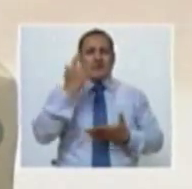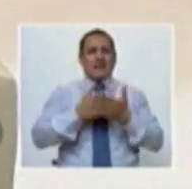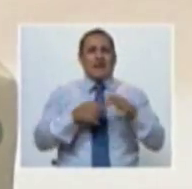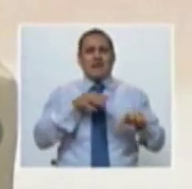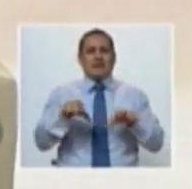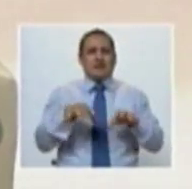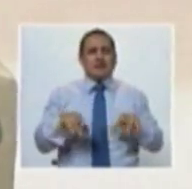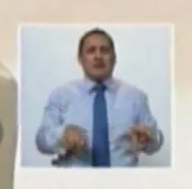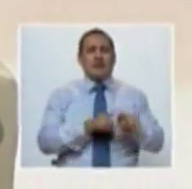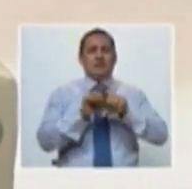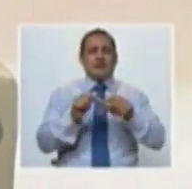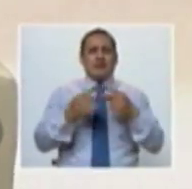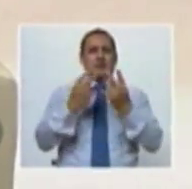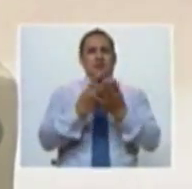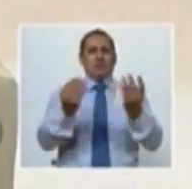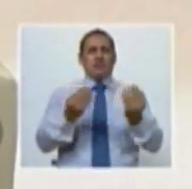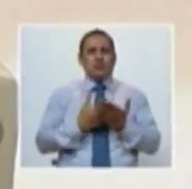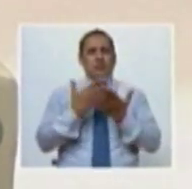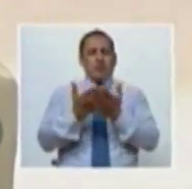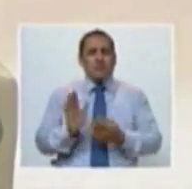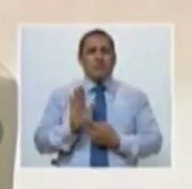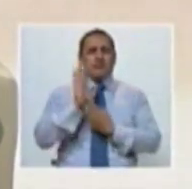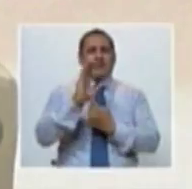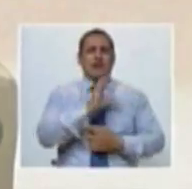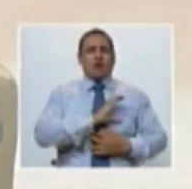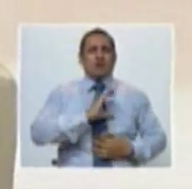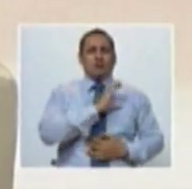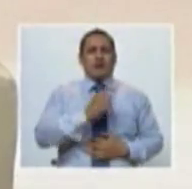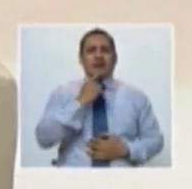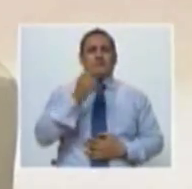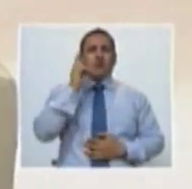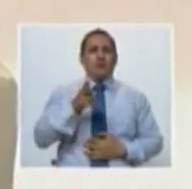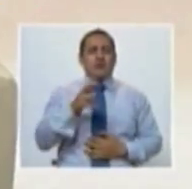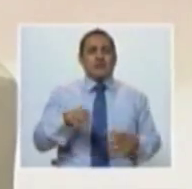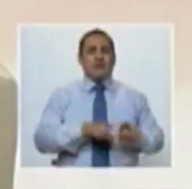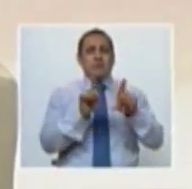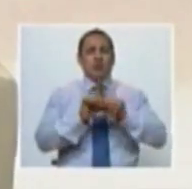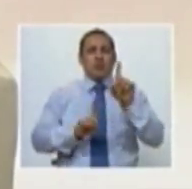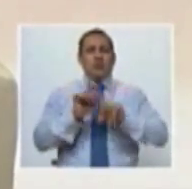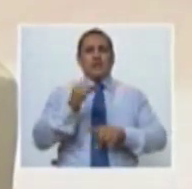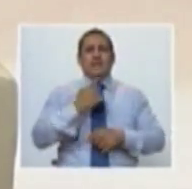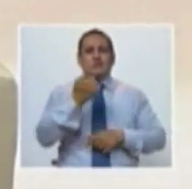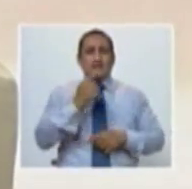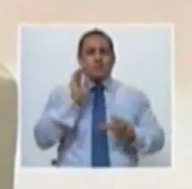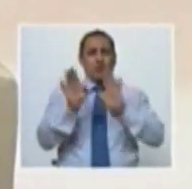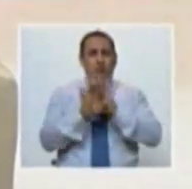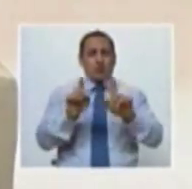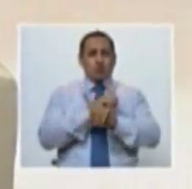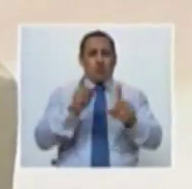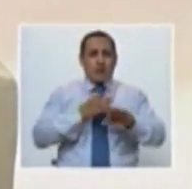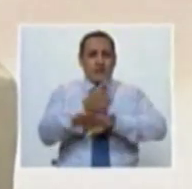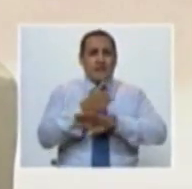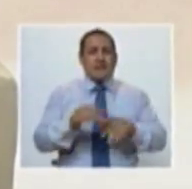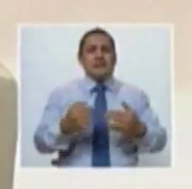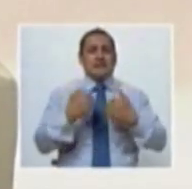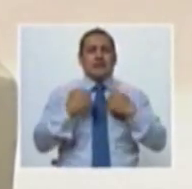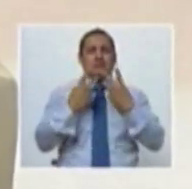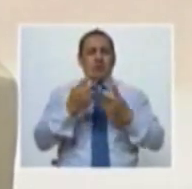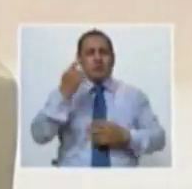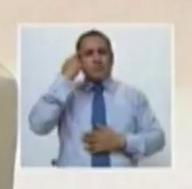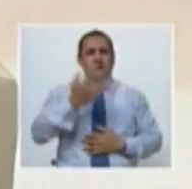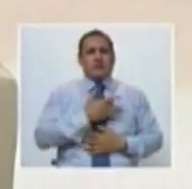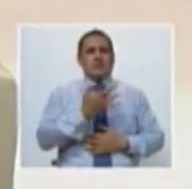¿no? Tener una suerte de determinación de la conducta que está prohibida. Y claro, cuando a alguien se le dice estar incurso, pues queda una sensación